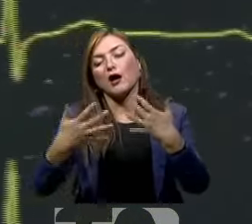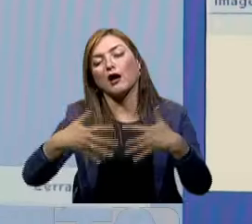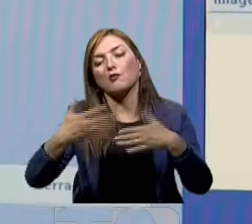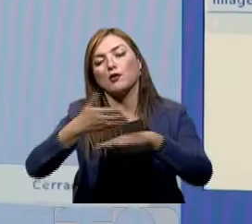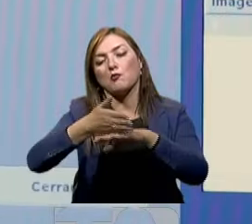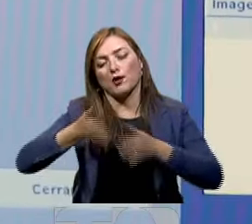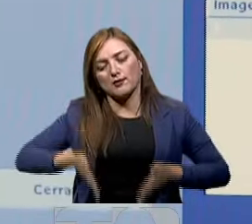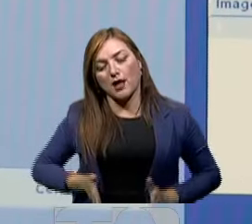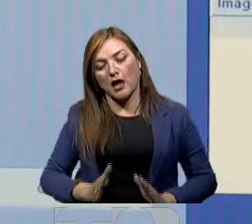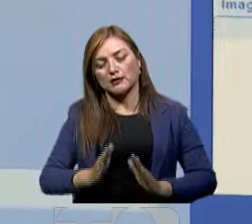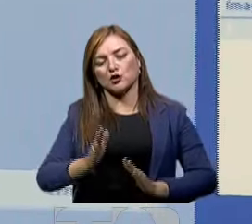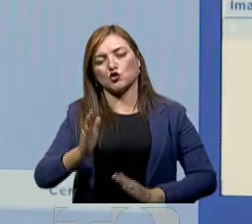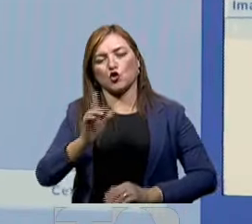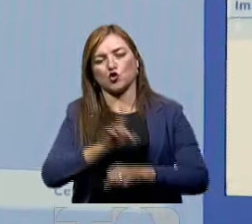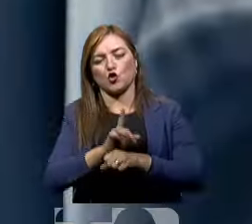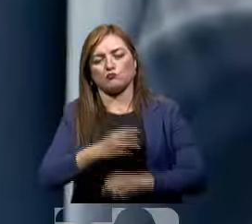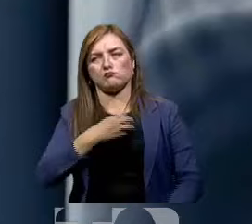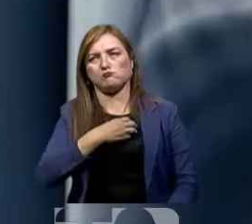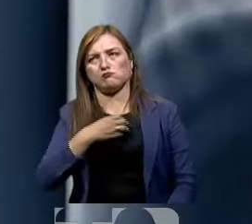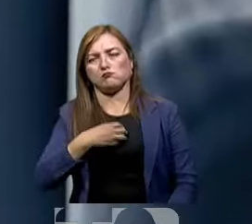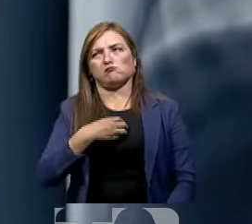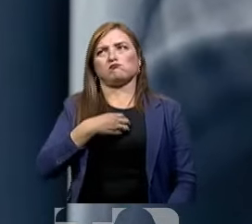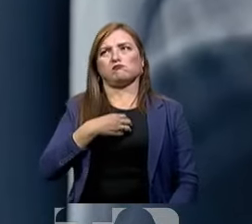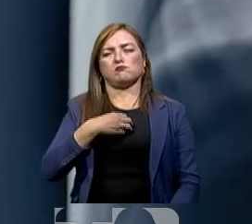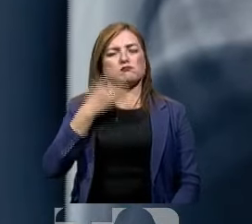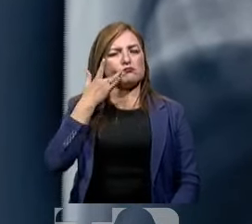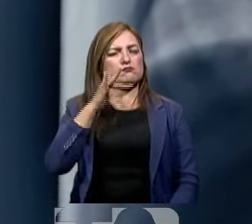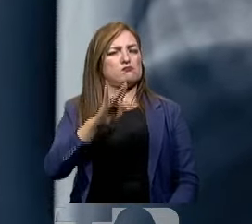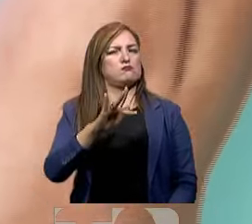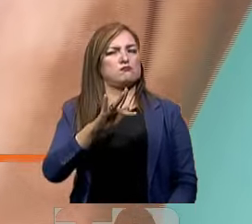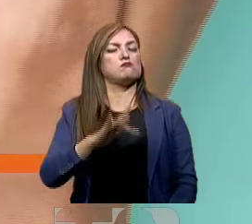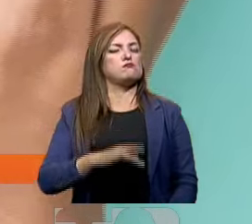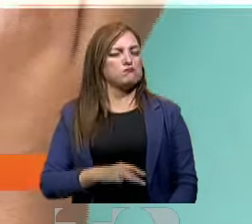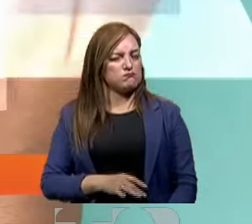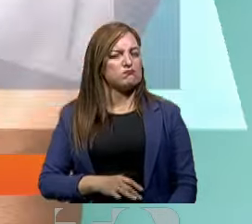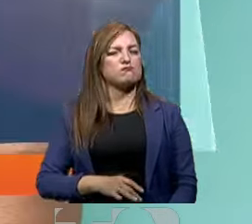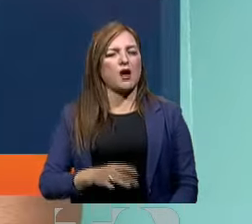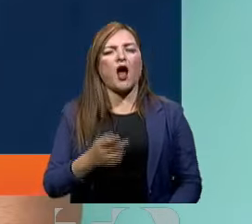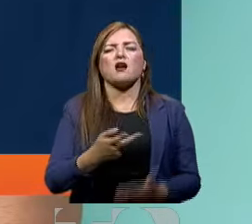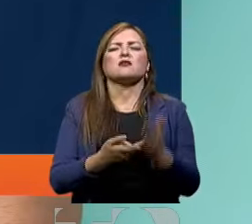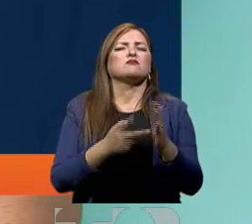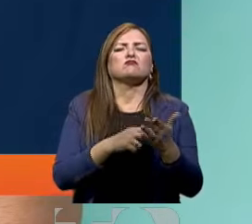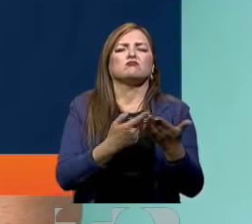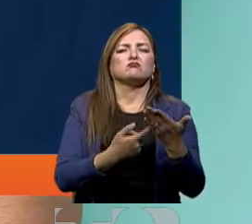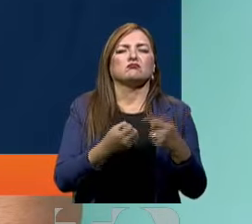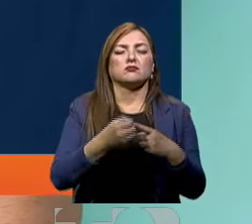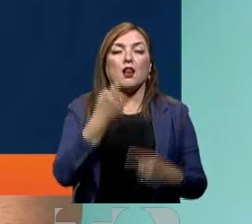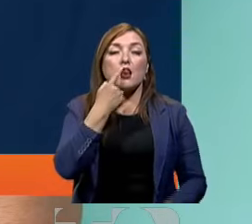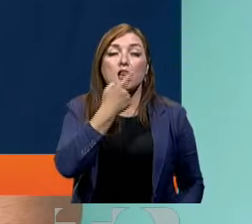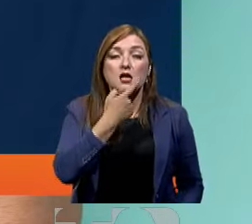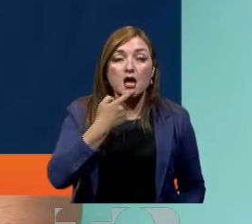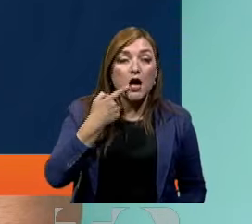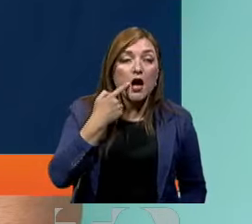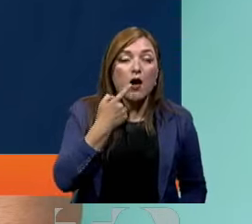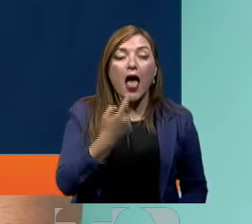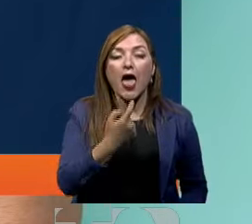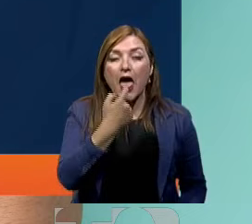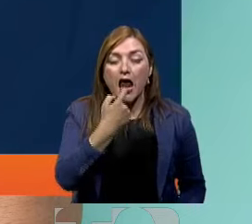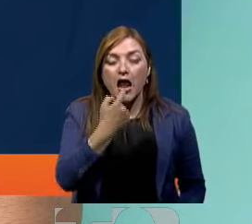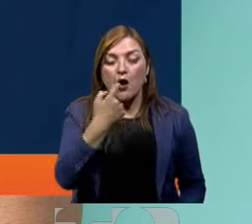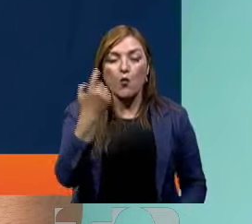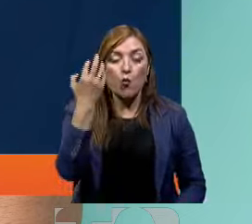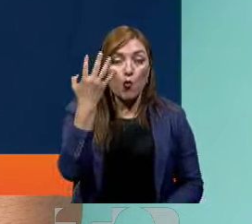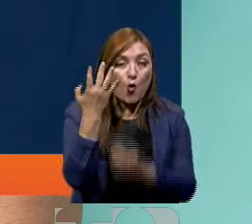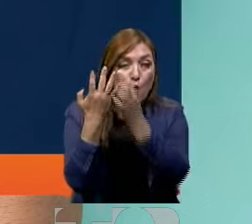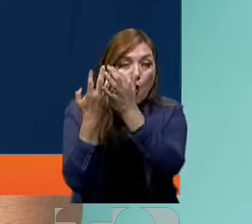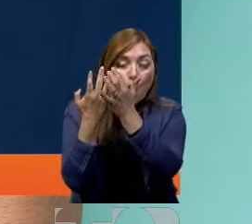después del nacimiento o durante los primeros meses de vida. Y los signos y síntomas pueden incluir labios, lengua o uñas de color gris